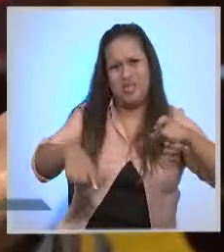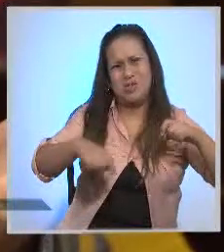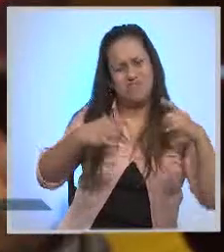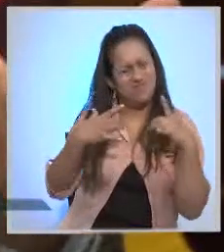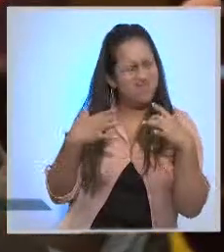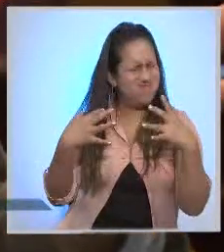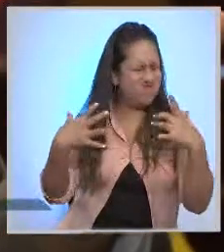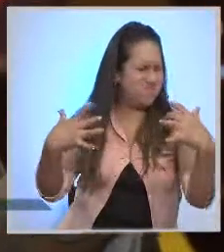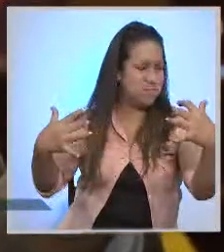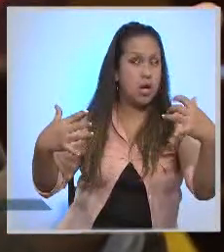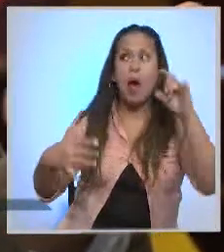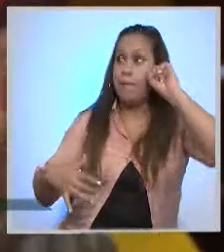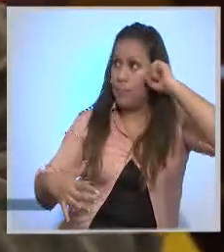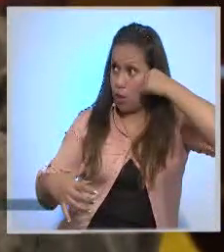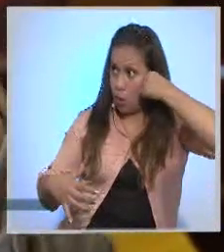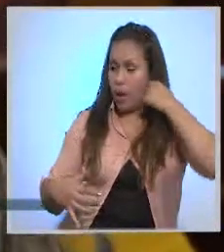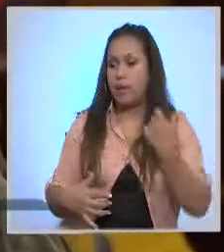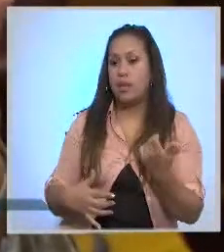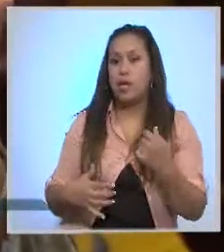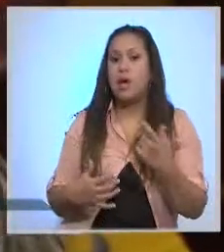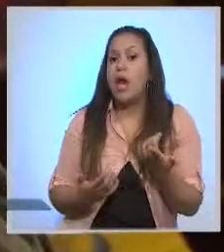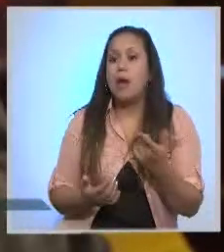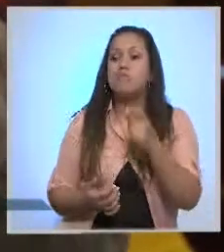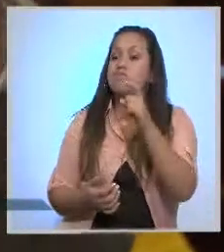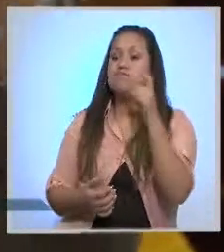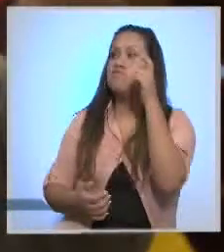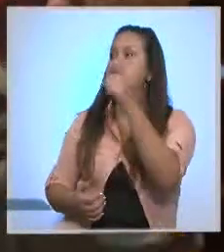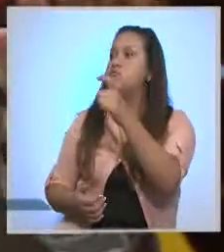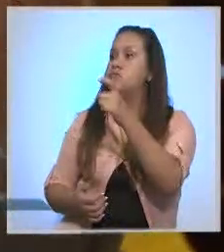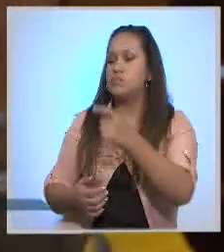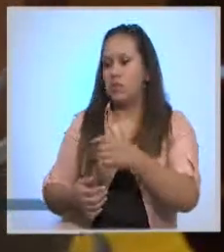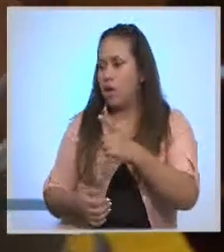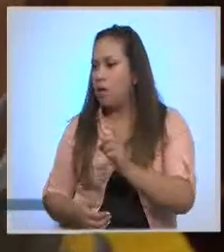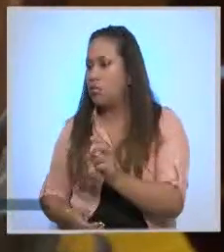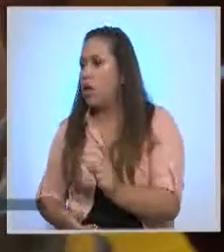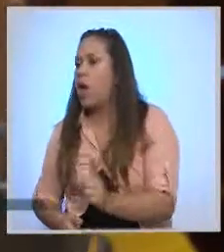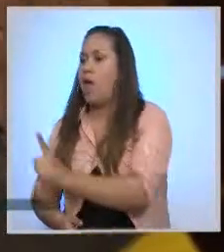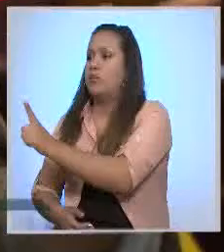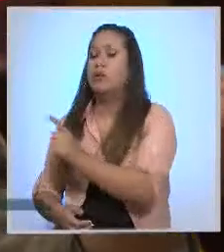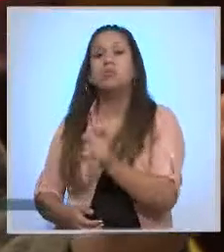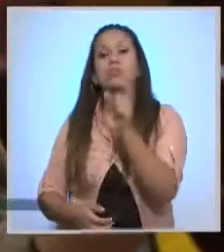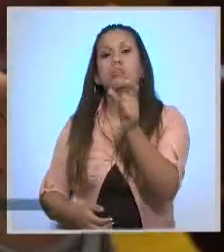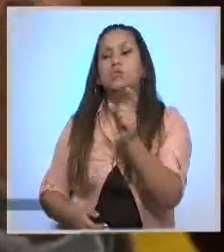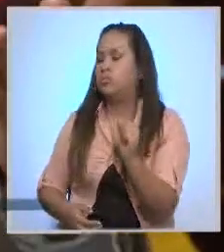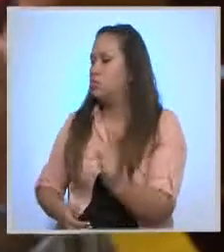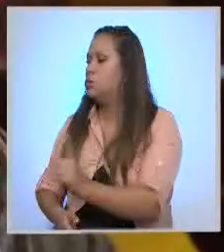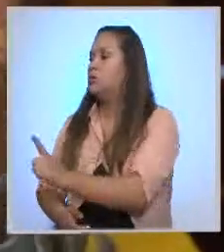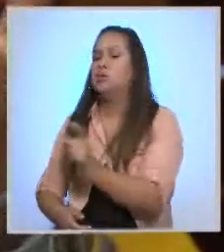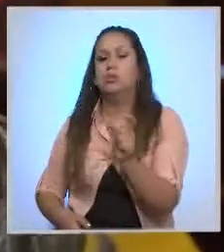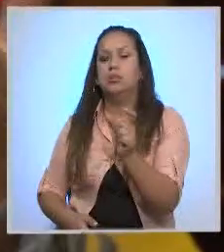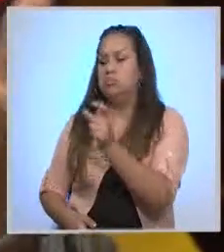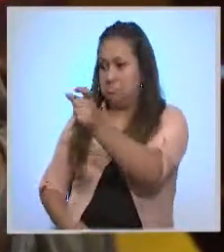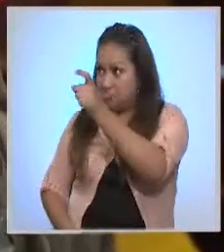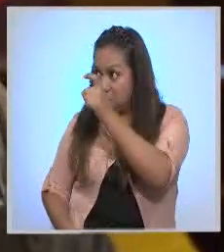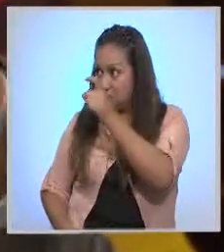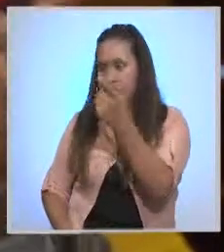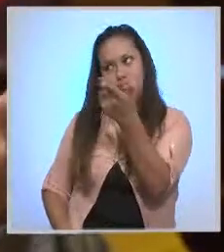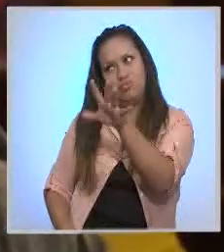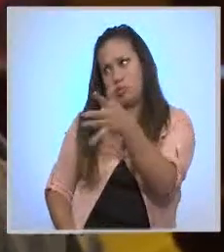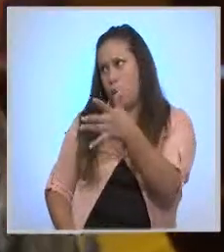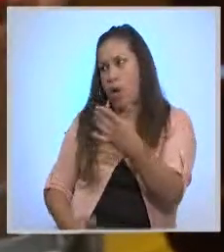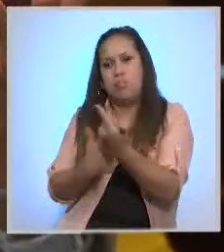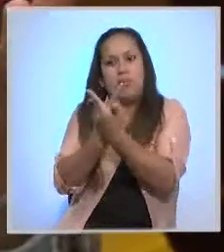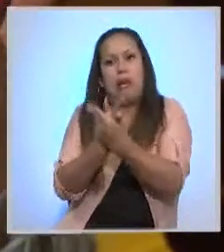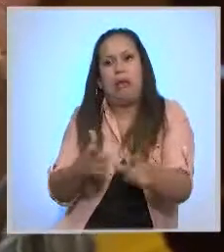ticket de ingreso entonces habrá que prever la esperemos de que la cantidad de gente esté en estos rangos sin